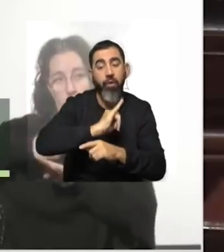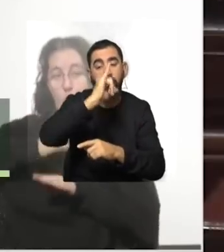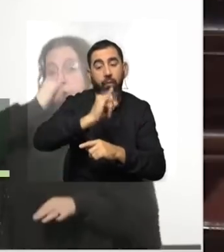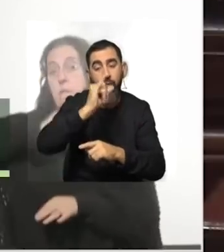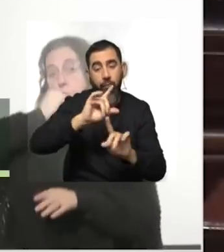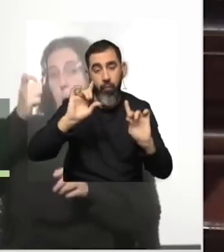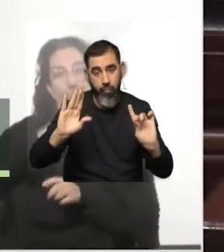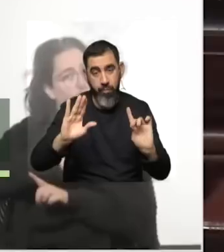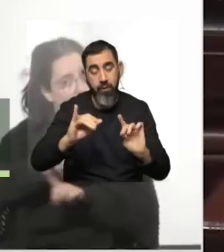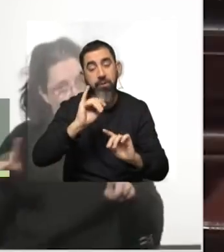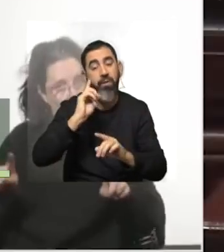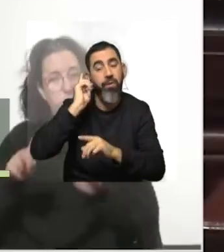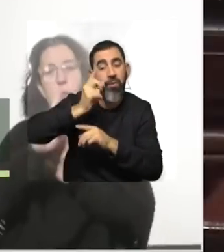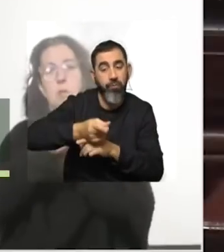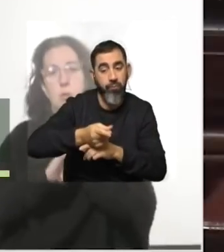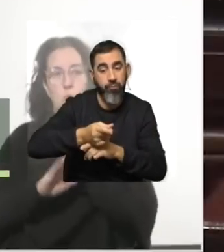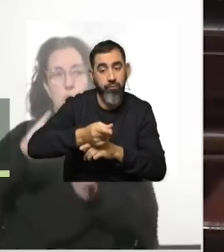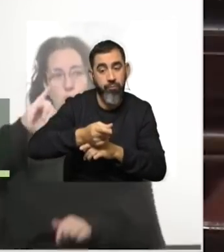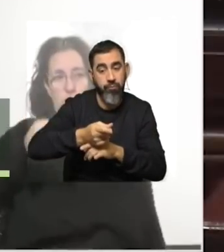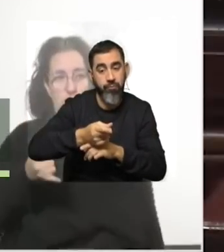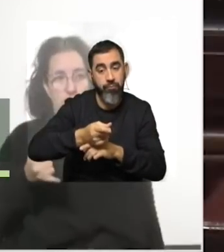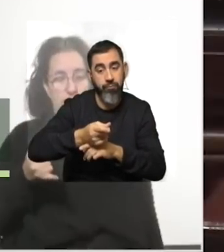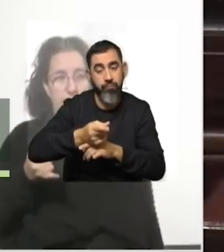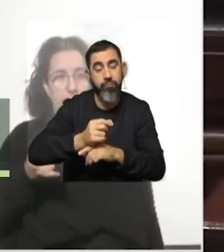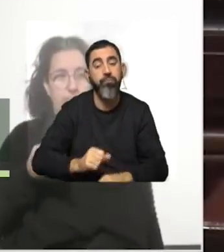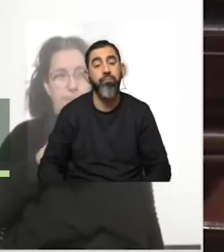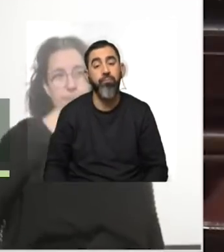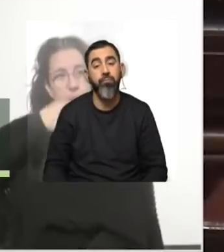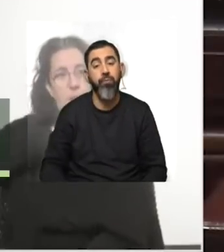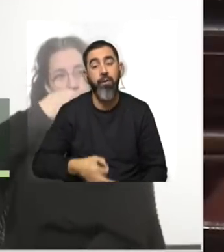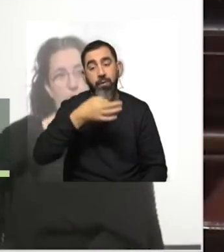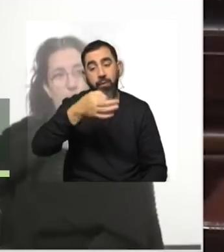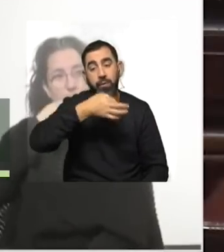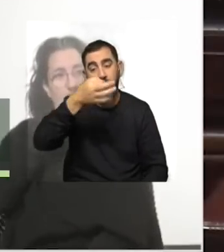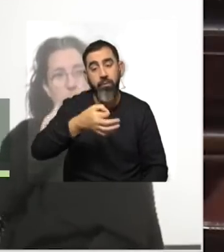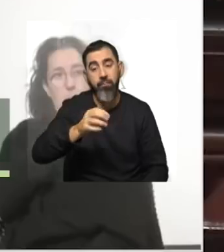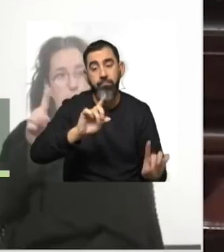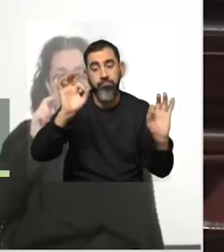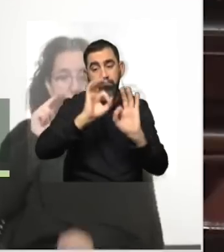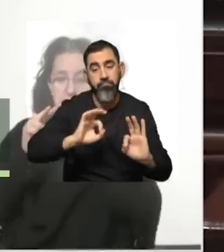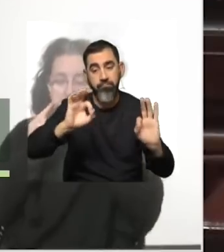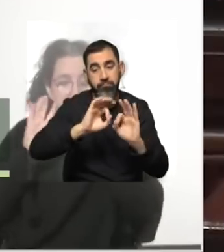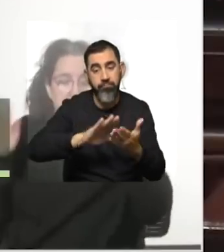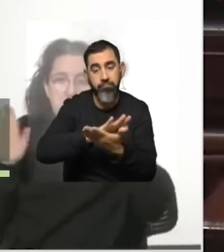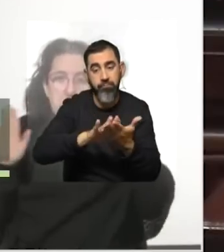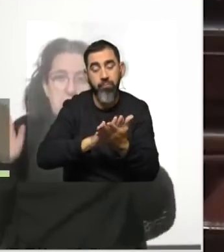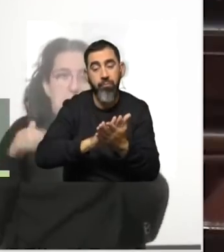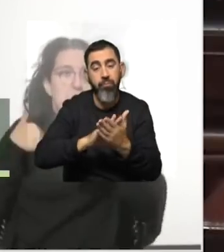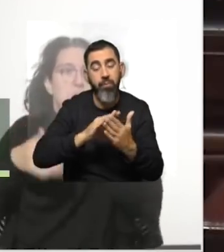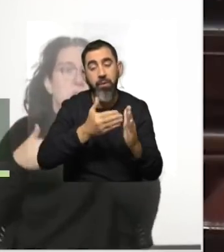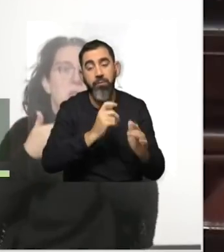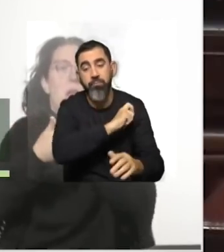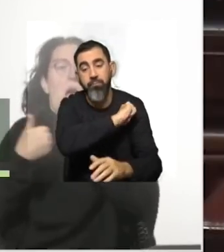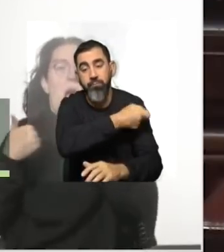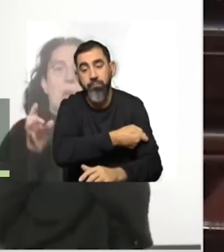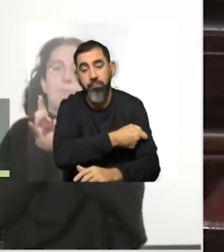común, pero sí una resolución que declara que no se han encontrado méritos para proceder a la separación del